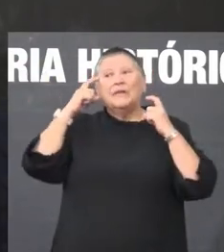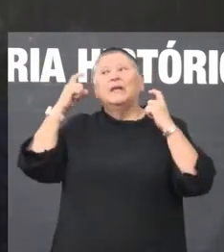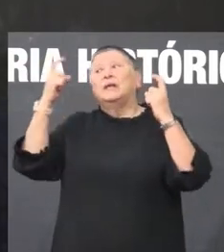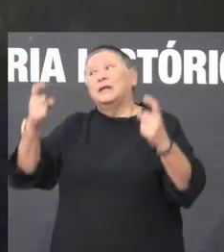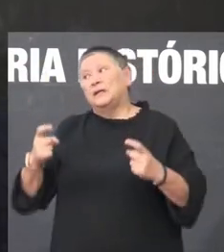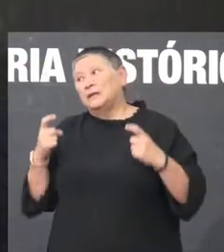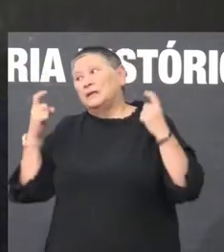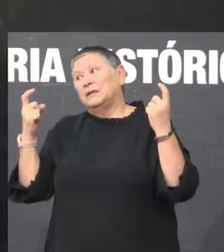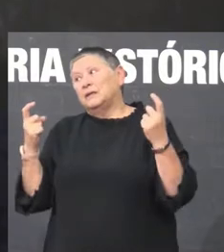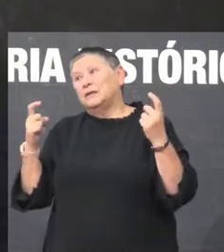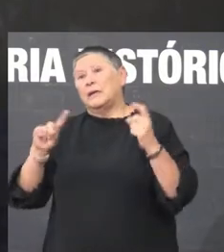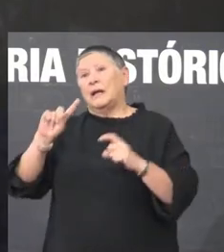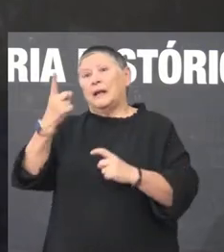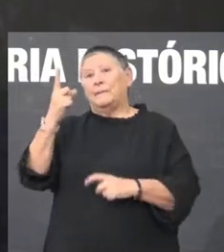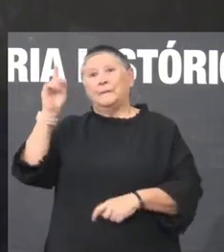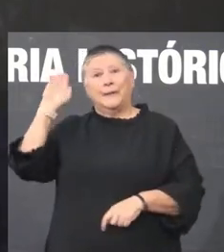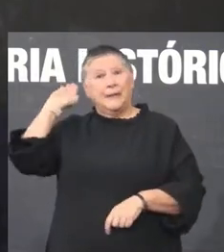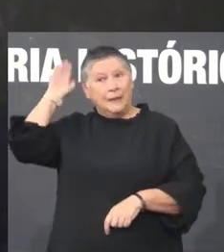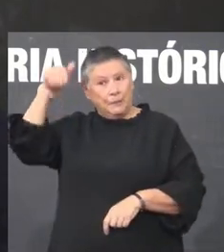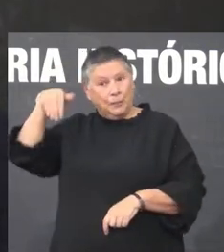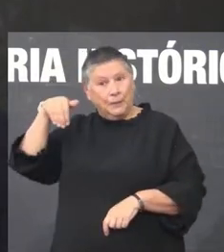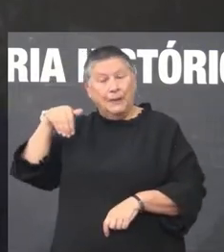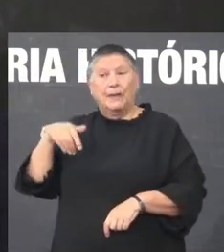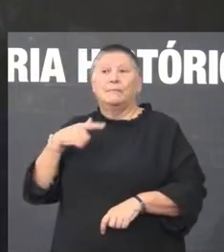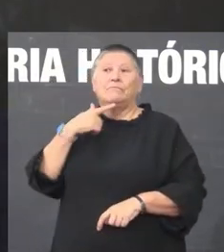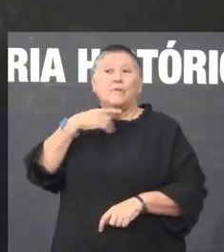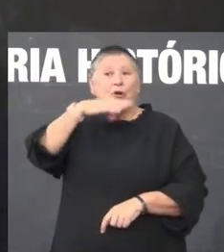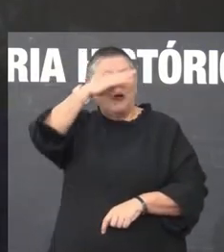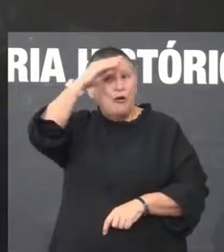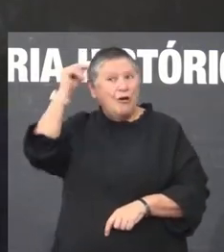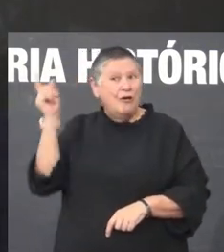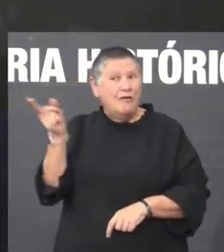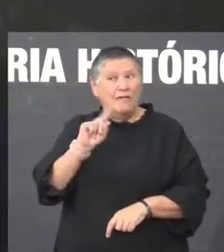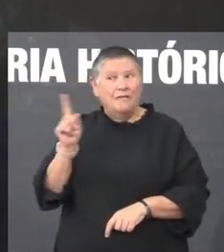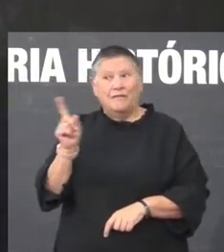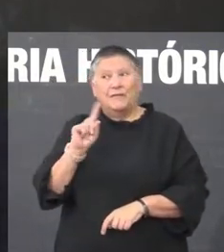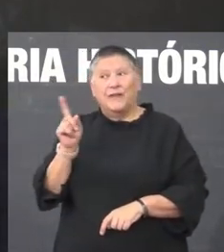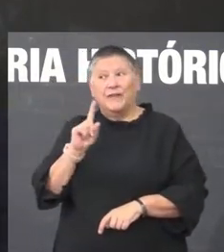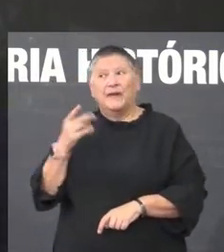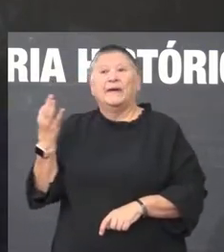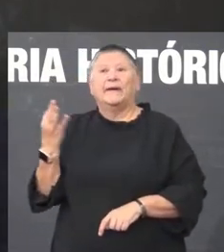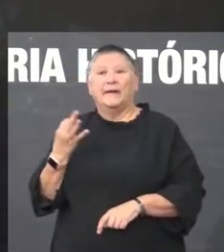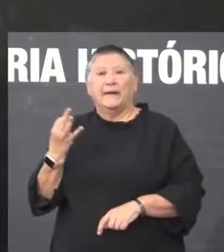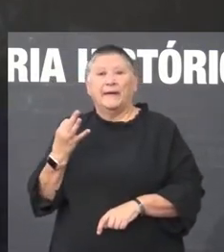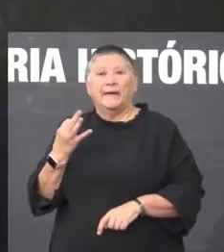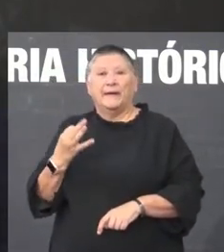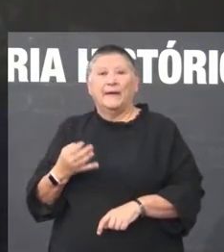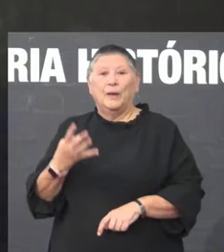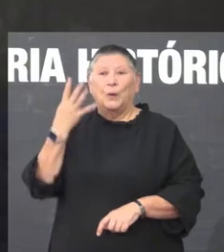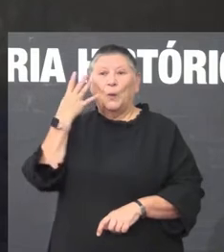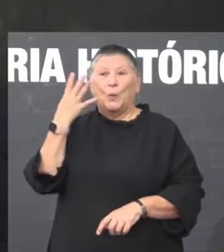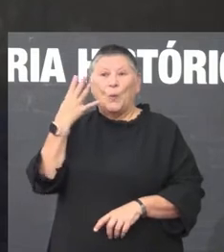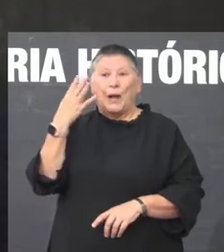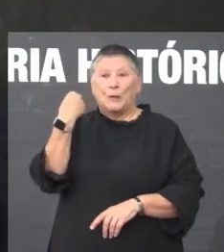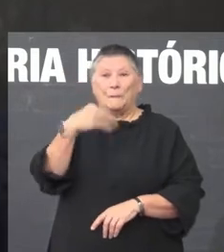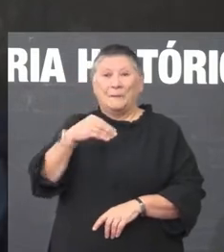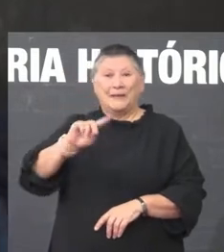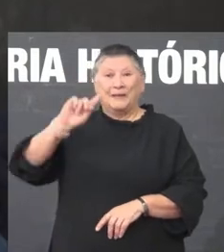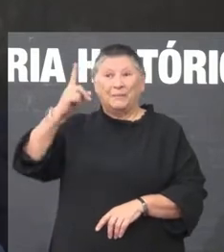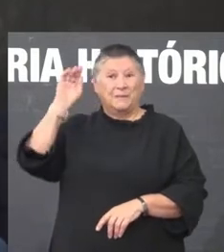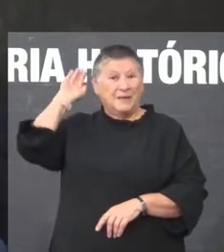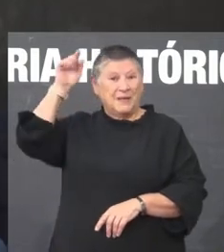la Primera República, y no hay que olvidar que de los cuatro presidentes de la Primera